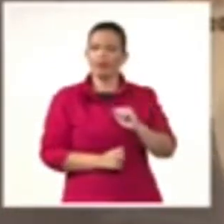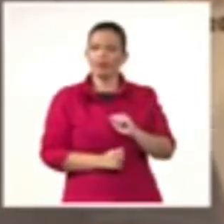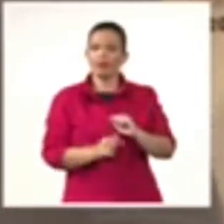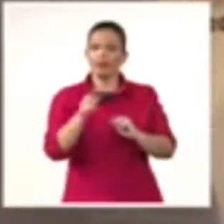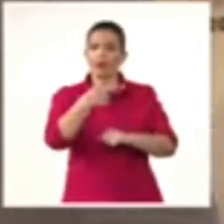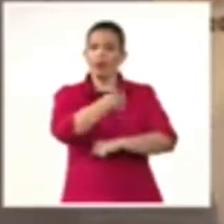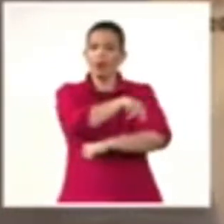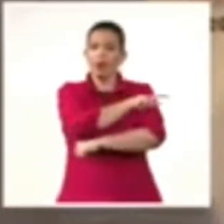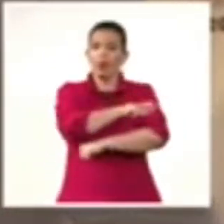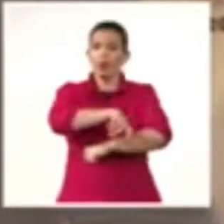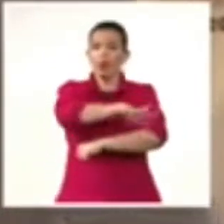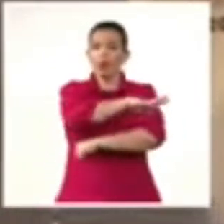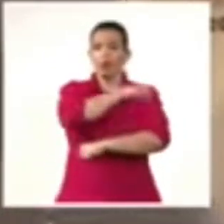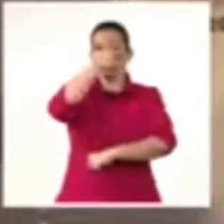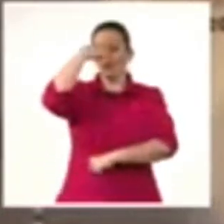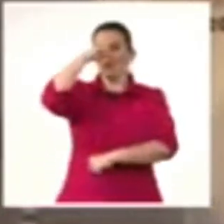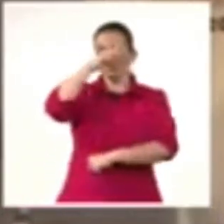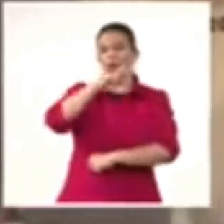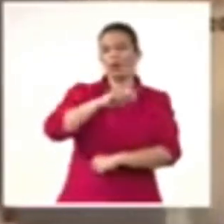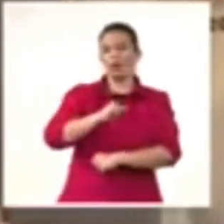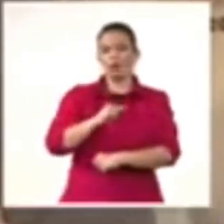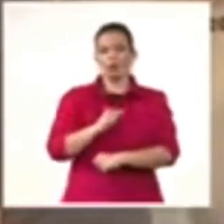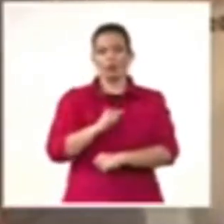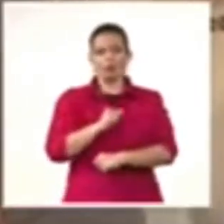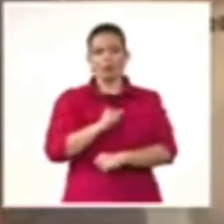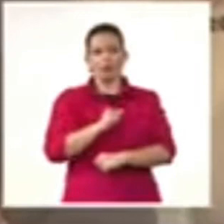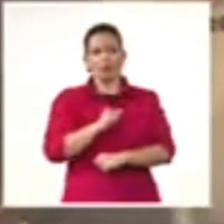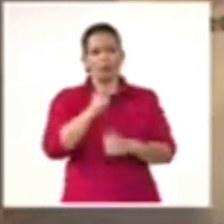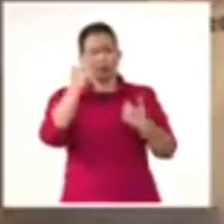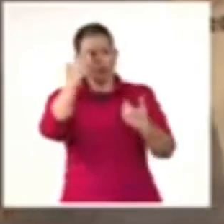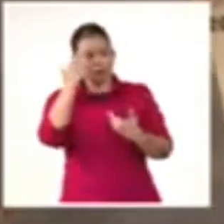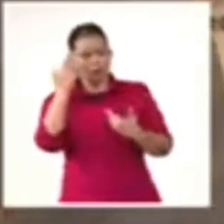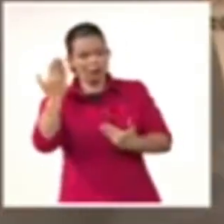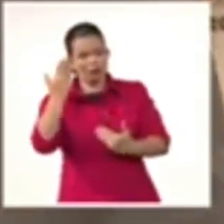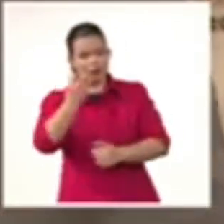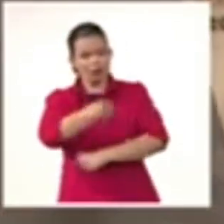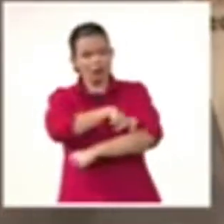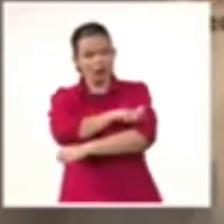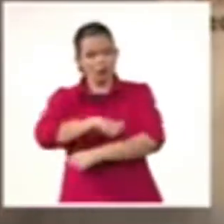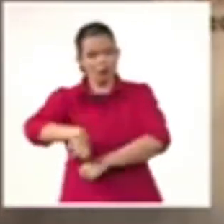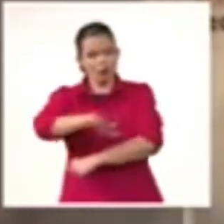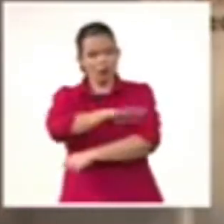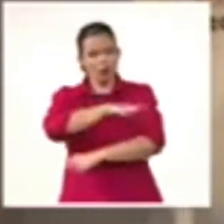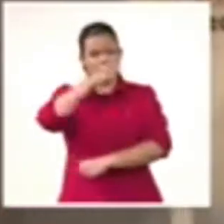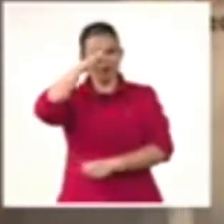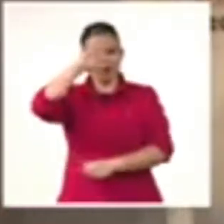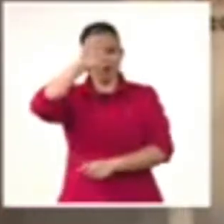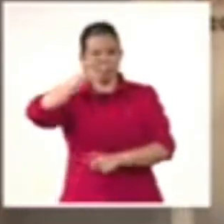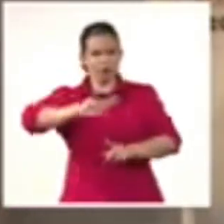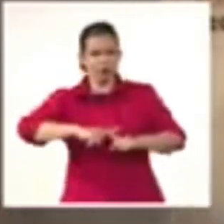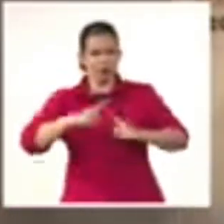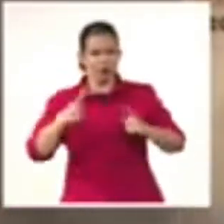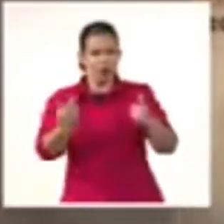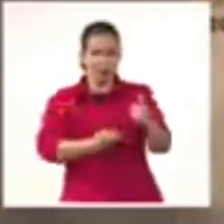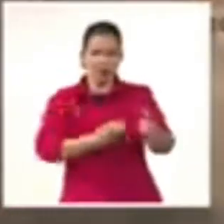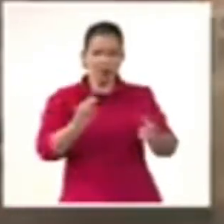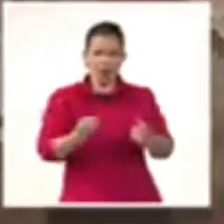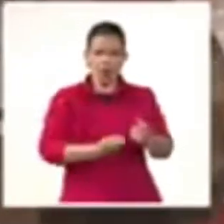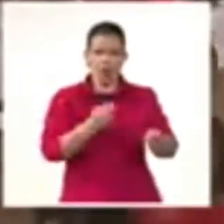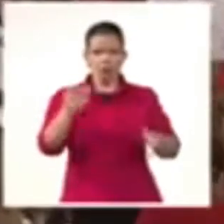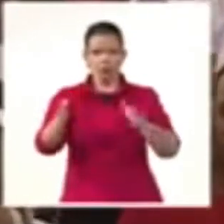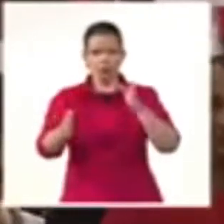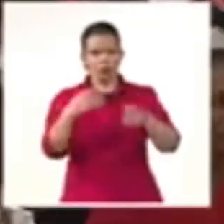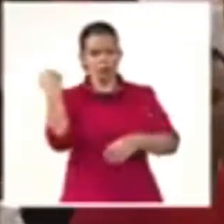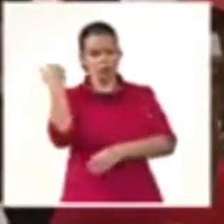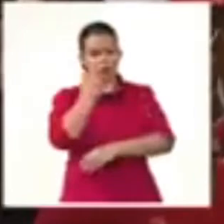al pueblo cubano, en reconocimiento a nuestra digna resistencia frente al criminal bloqueo de los Estados Unidos, ha